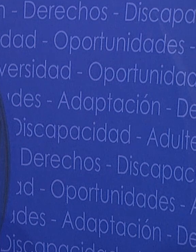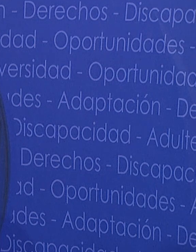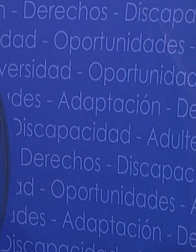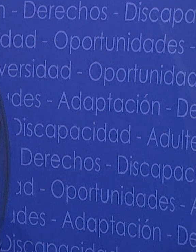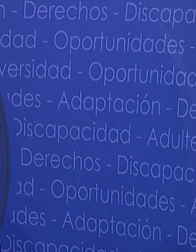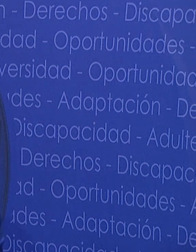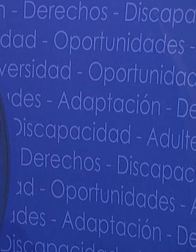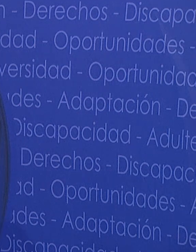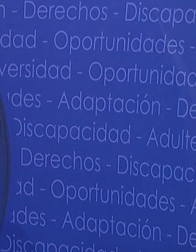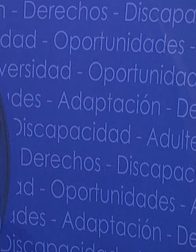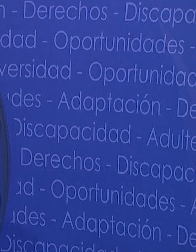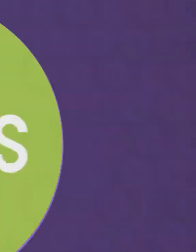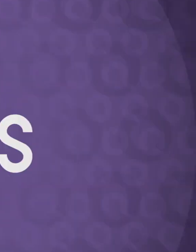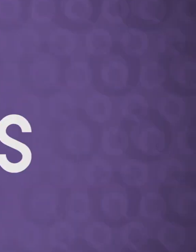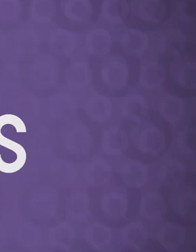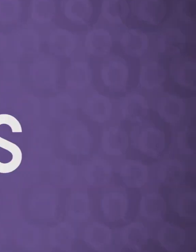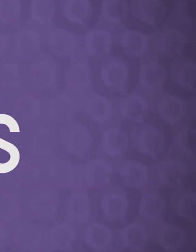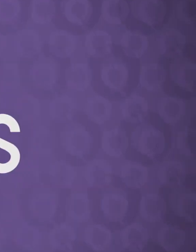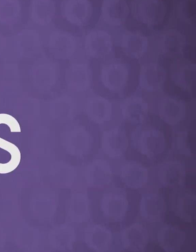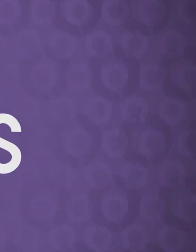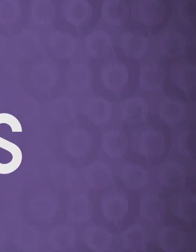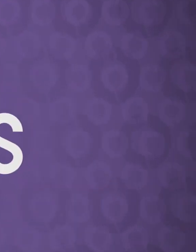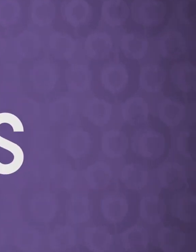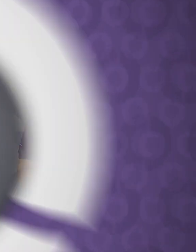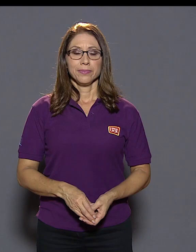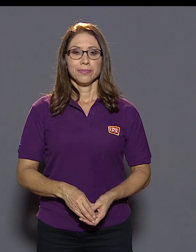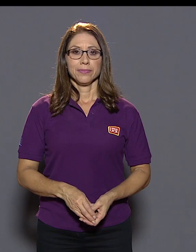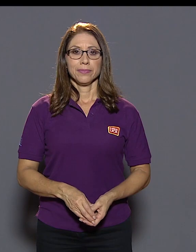Se lo contamos a continuación.